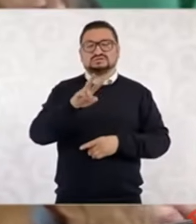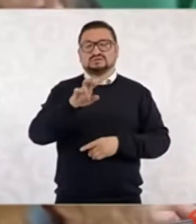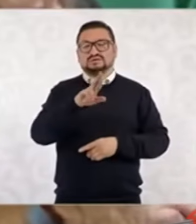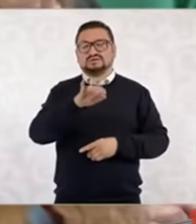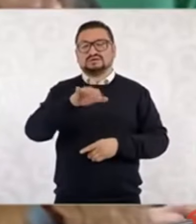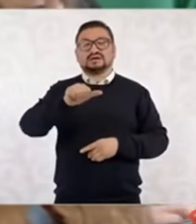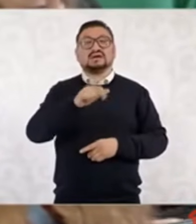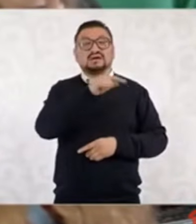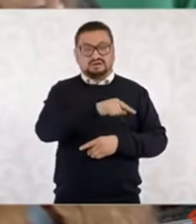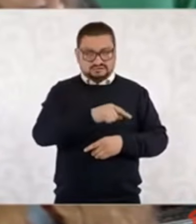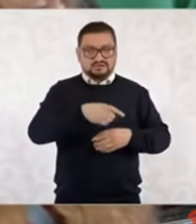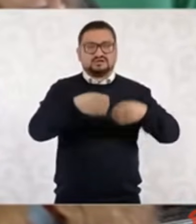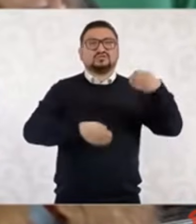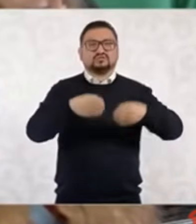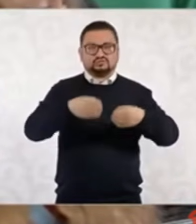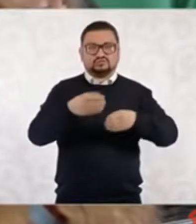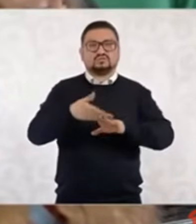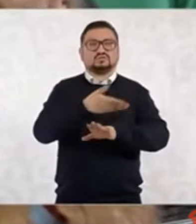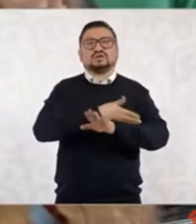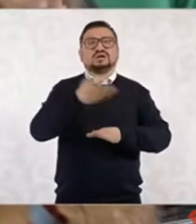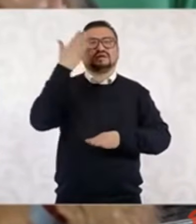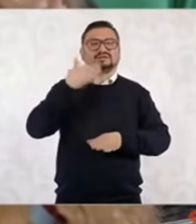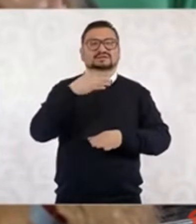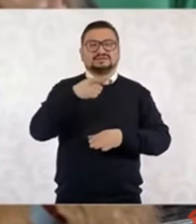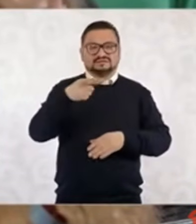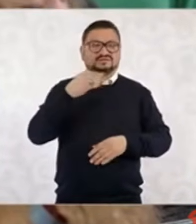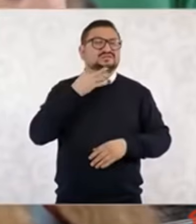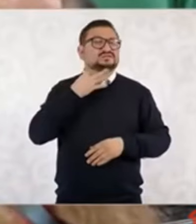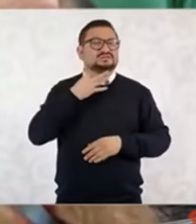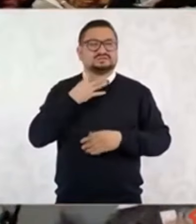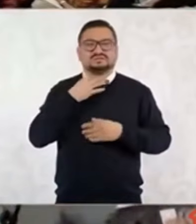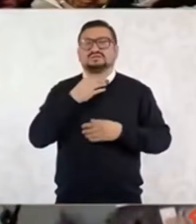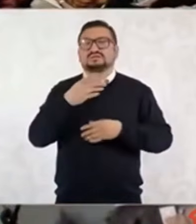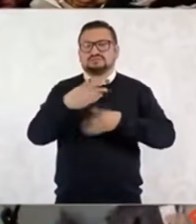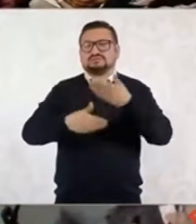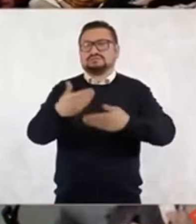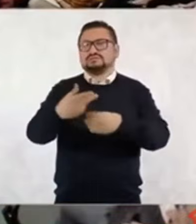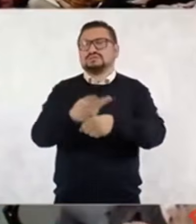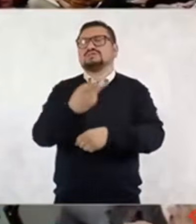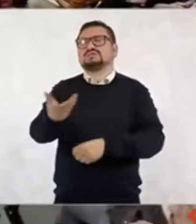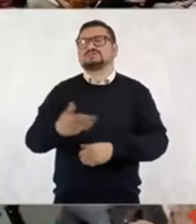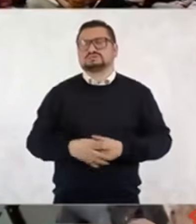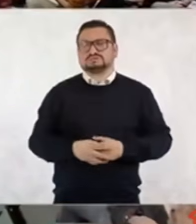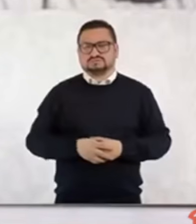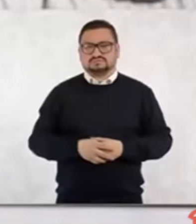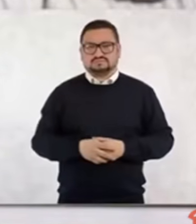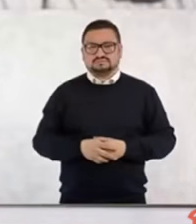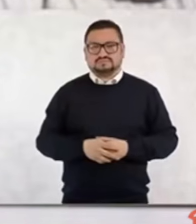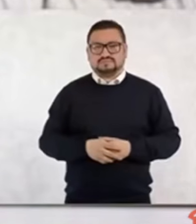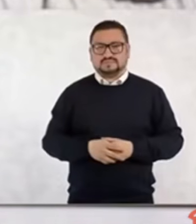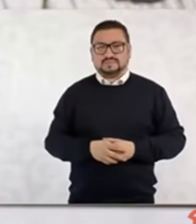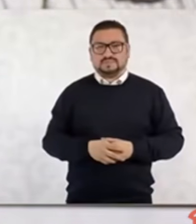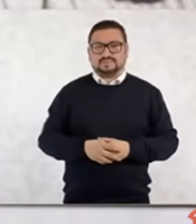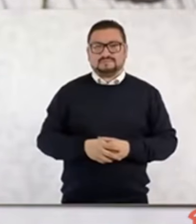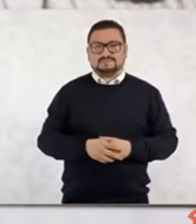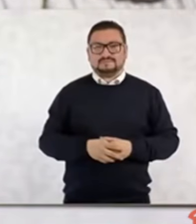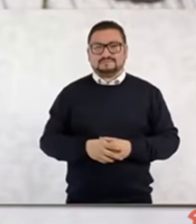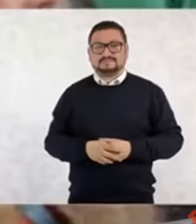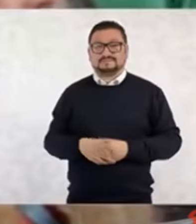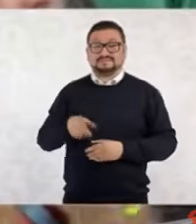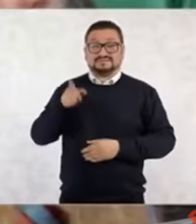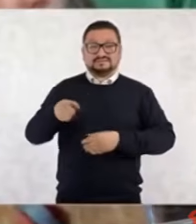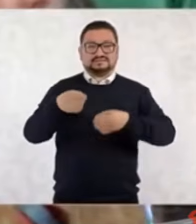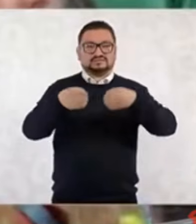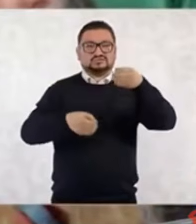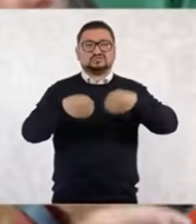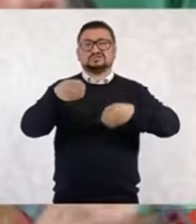los hechos del pasado, aquella fiscalía que dirigió. ¿Y qué pasó con eso, por cierto? ¿Perdón? ¿Qué pasó con eso, por cierto? Ese juicio